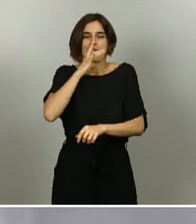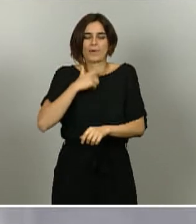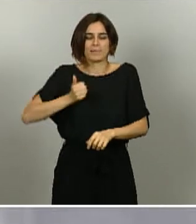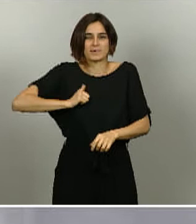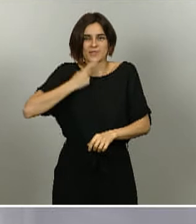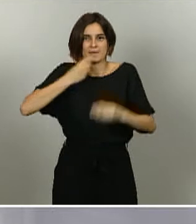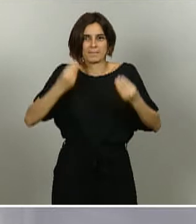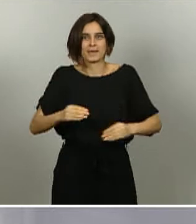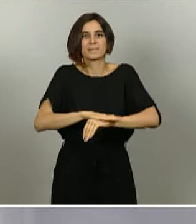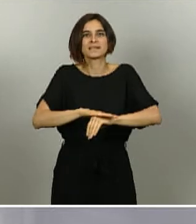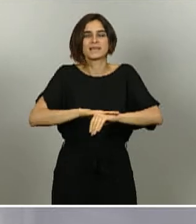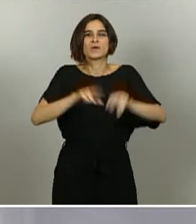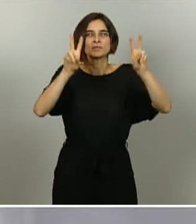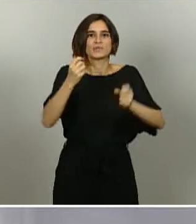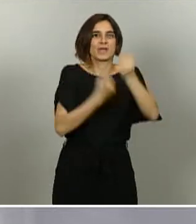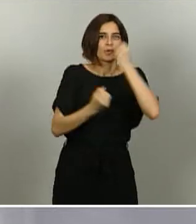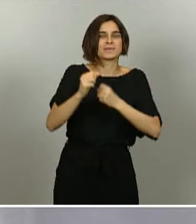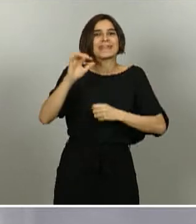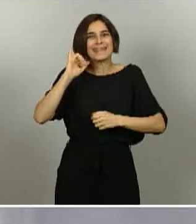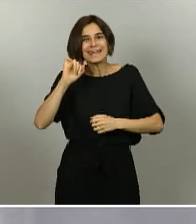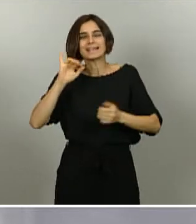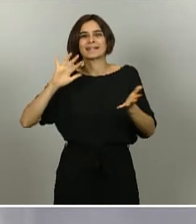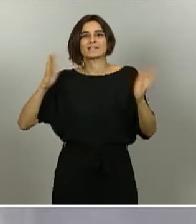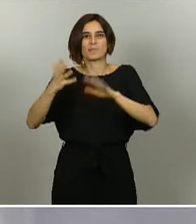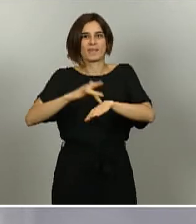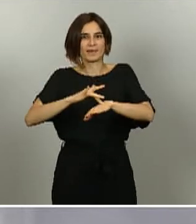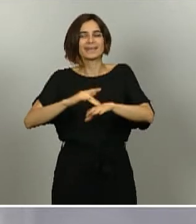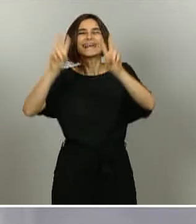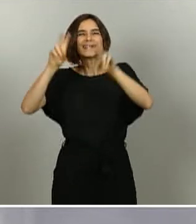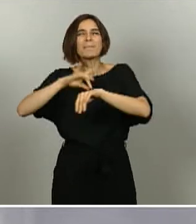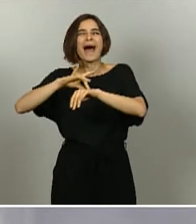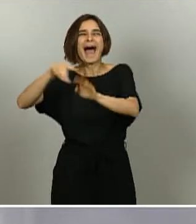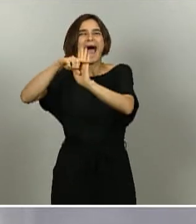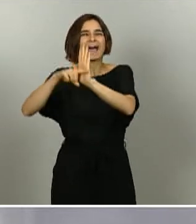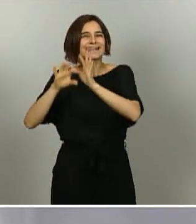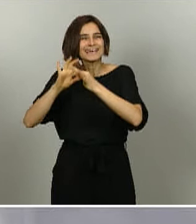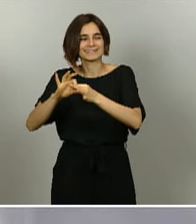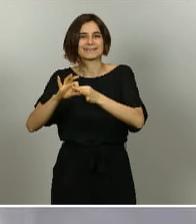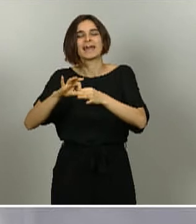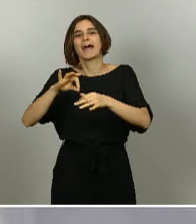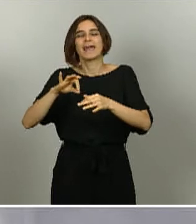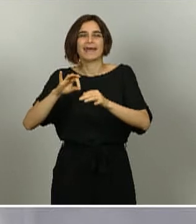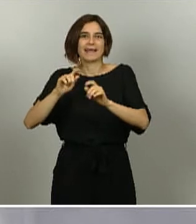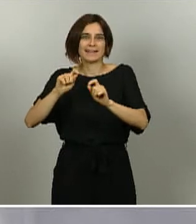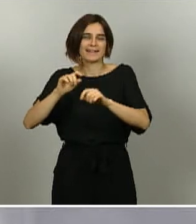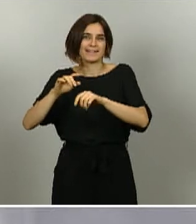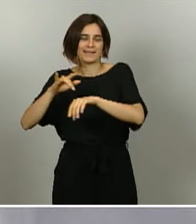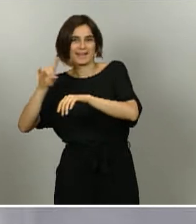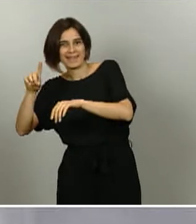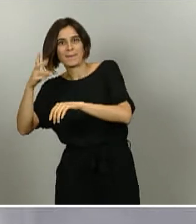la Vicepresidencia de Derechos Sociales y para la Agenda 2030, y para el Ministerio de Transportes, Movilidad y Agenda